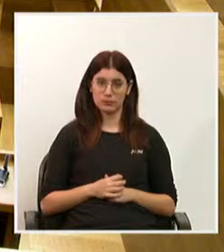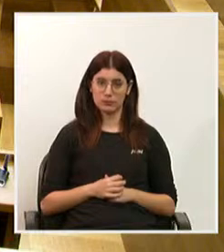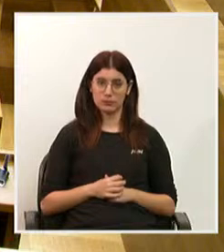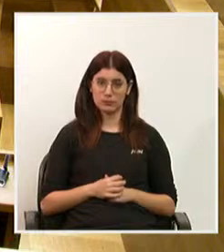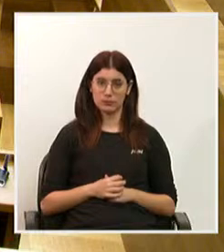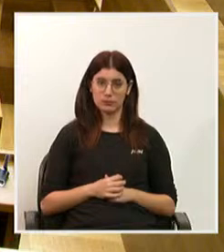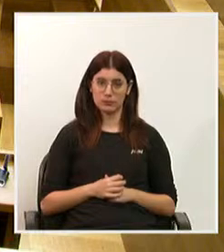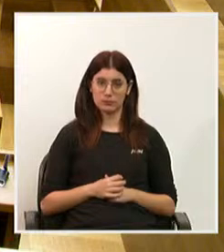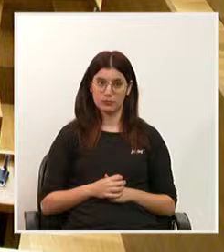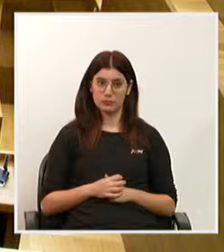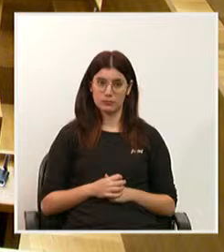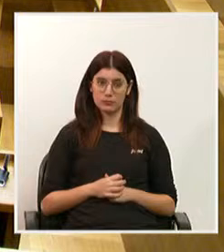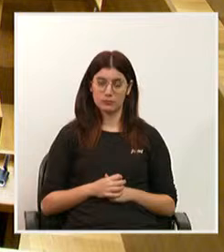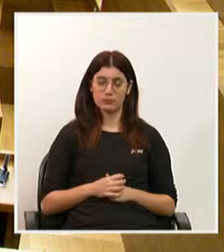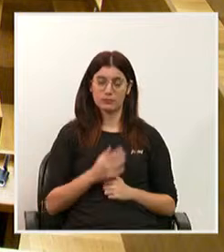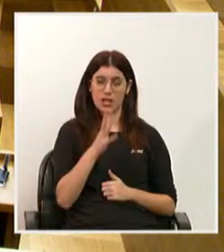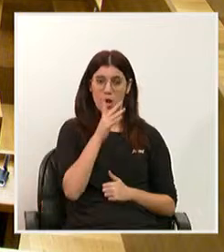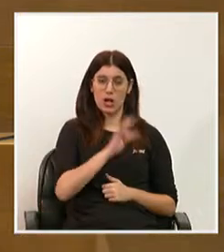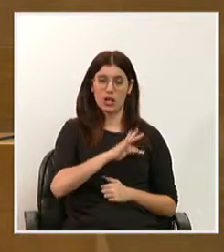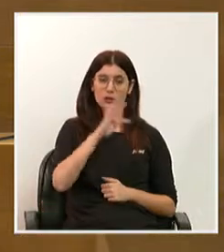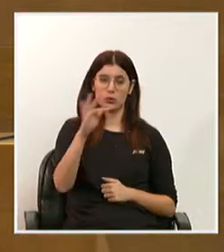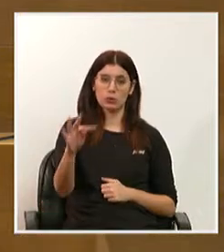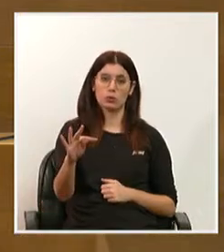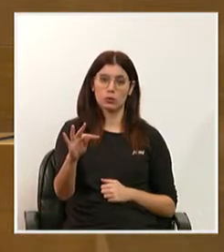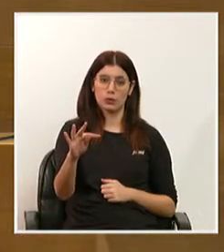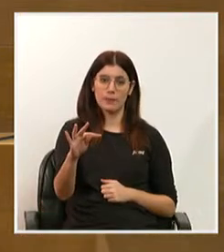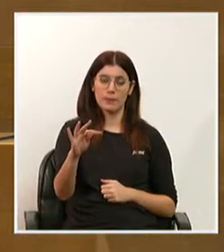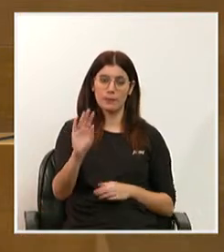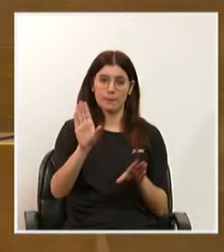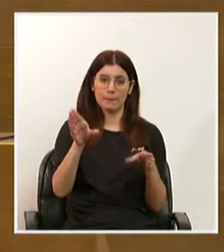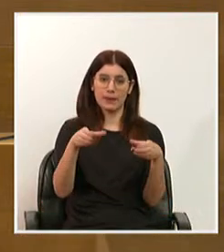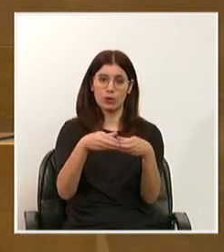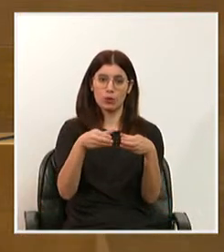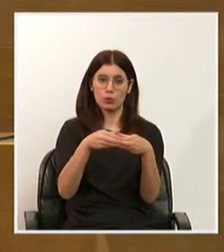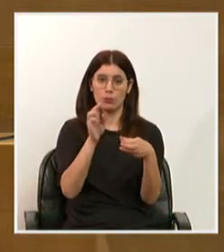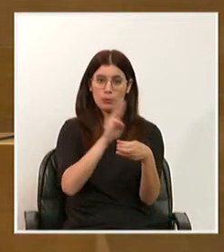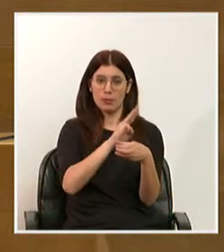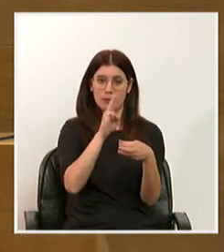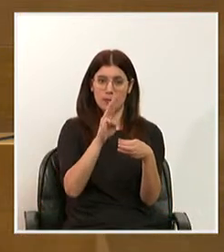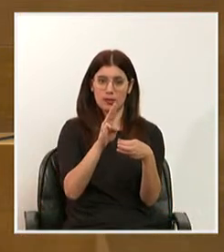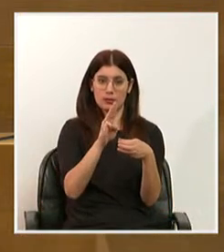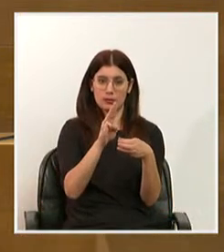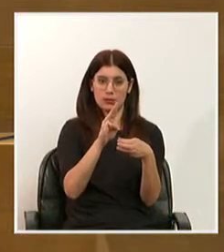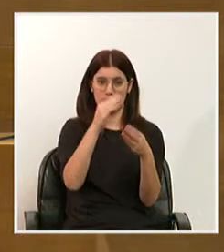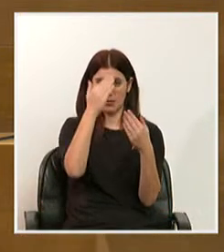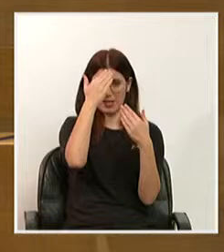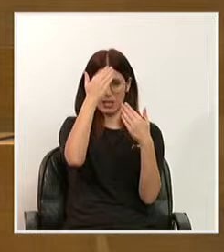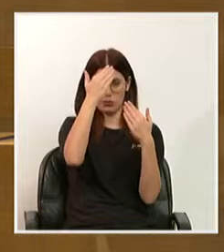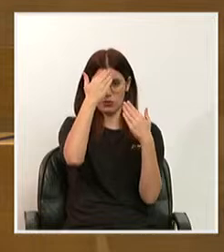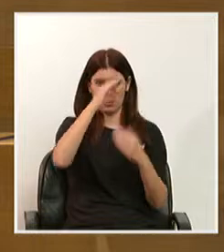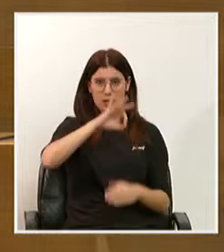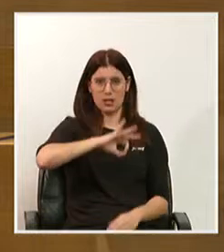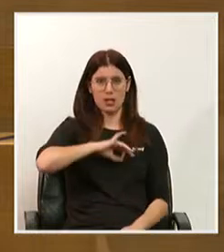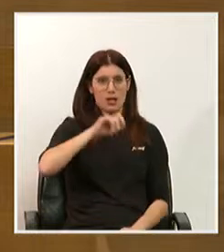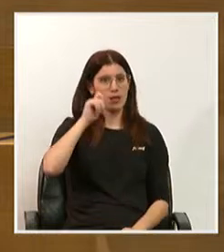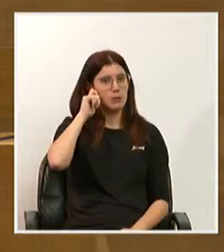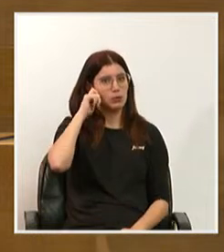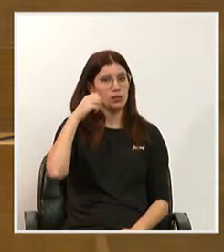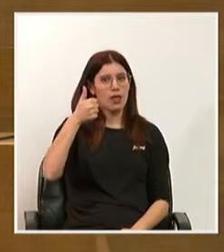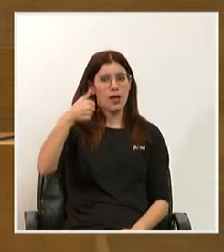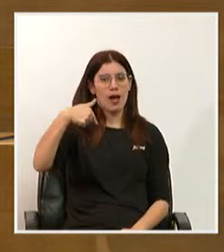gracias tiene la palabra ahora por el grupo parlamentario popular la ilustre diputada Andrea